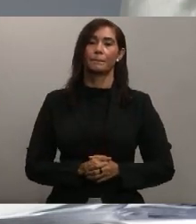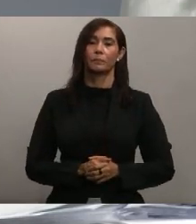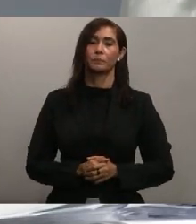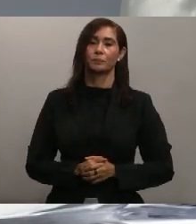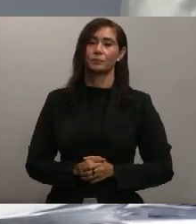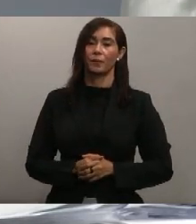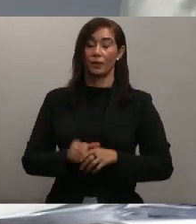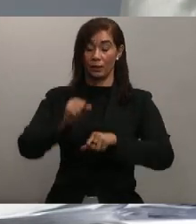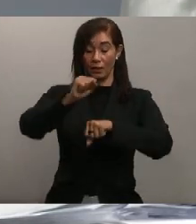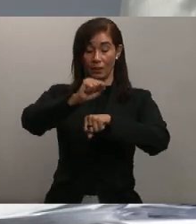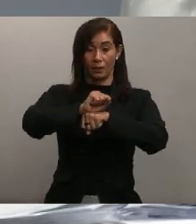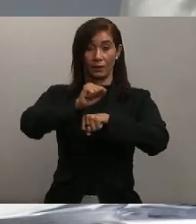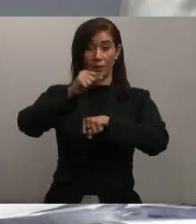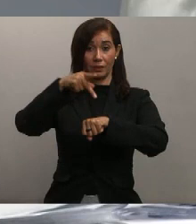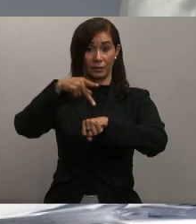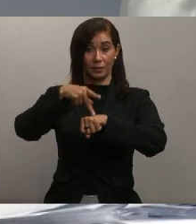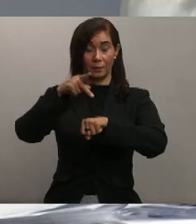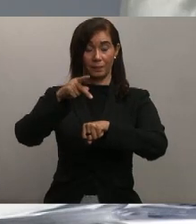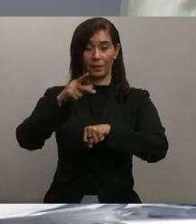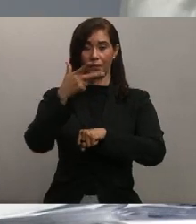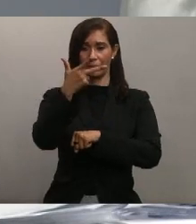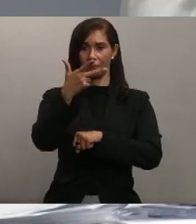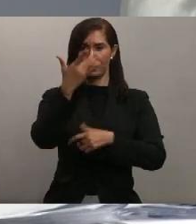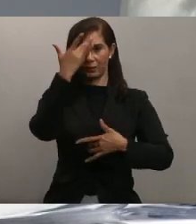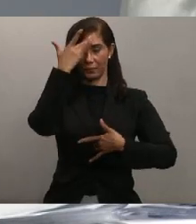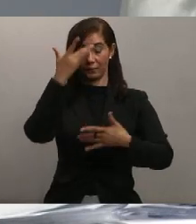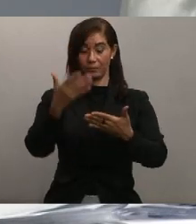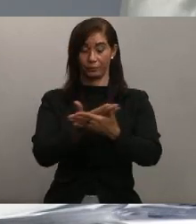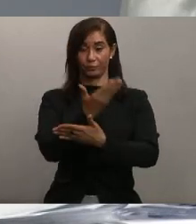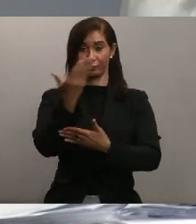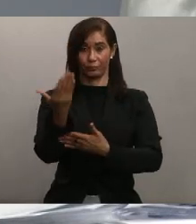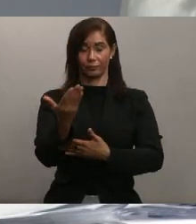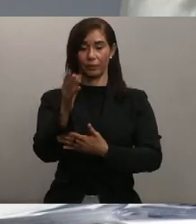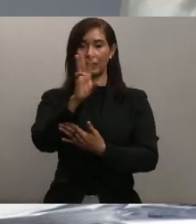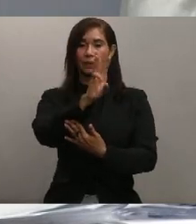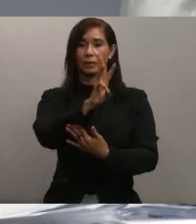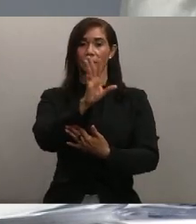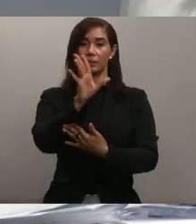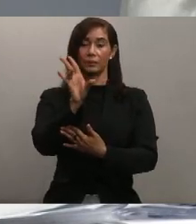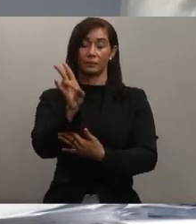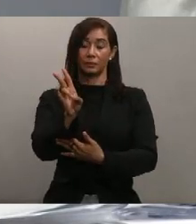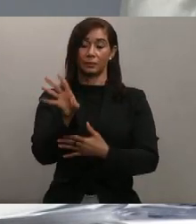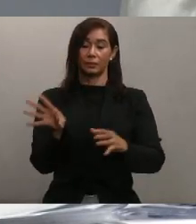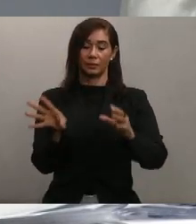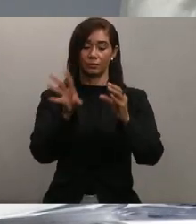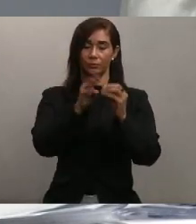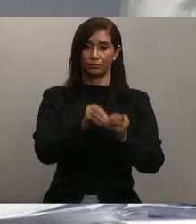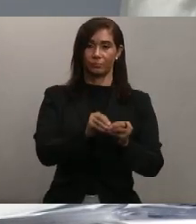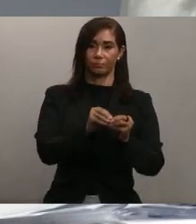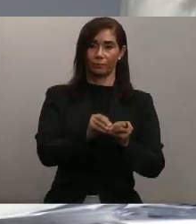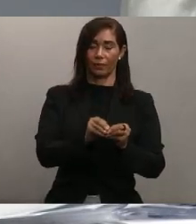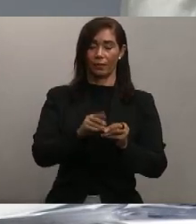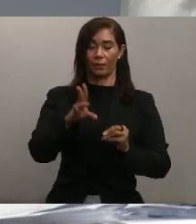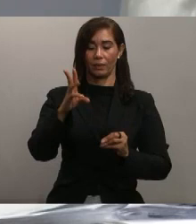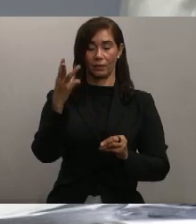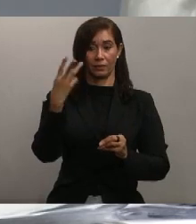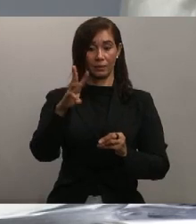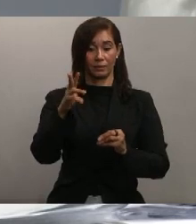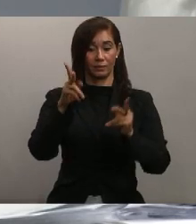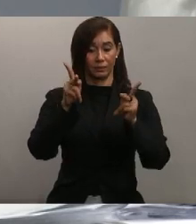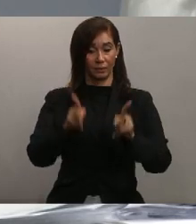San Pedro de Macorís, 3 casos nuevos, 67 acumulados,